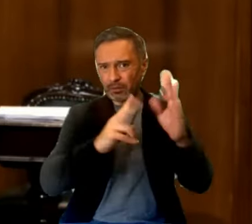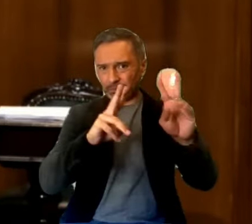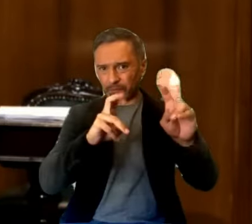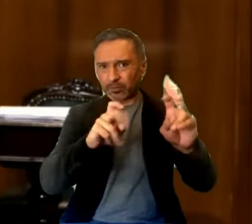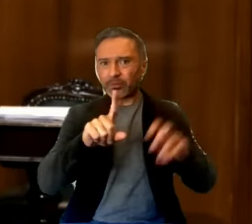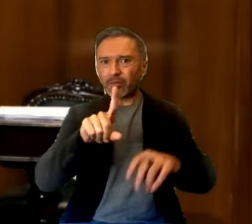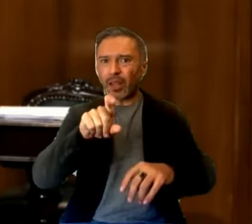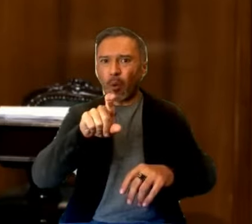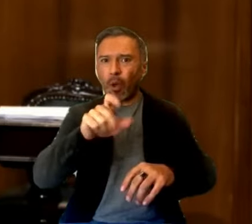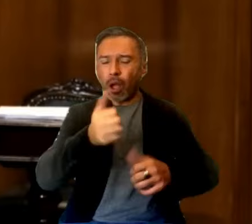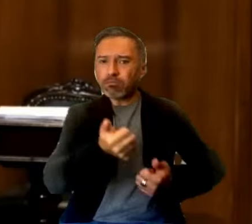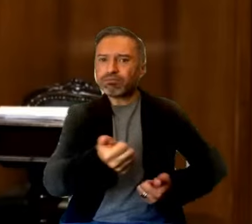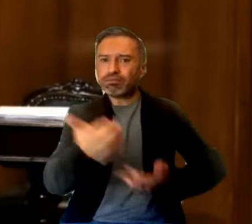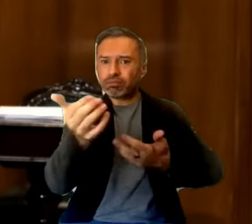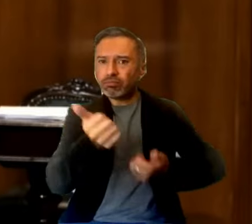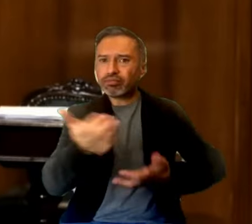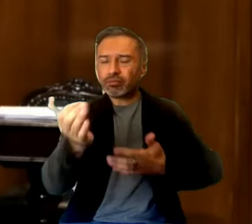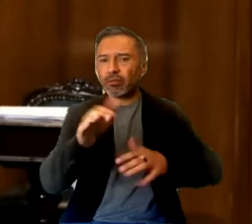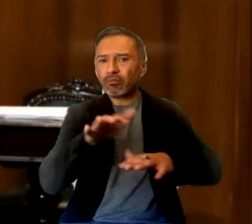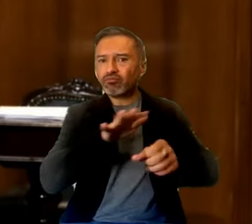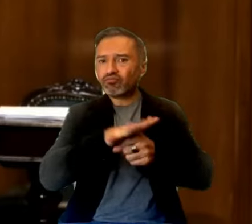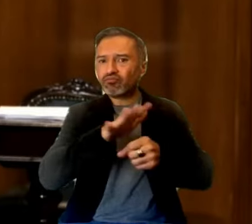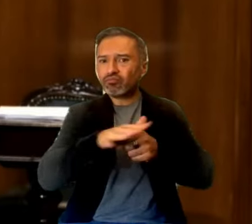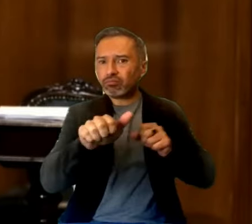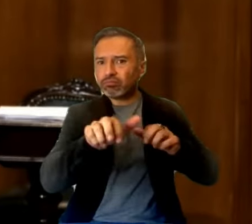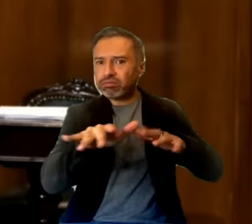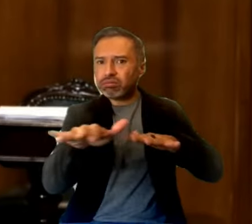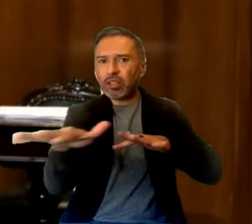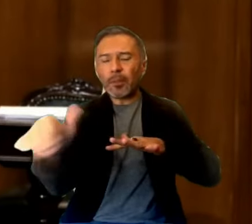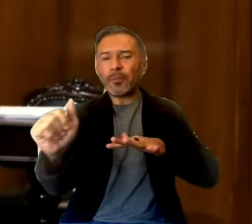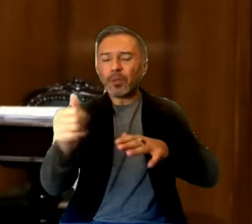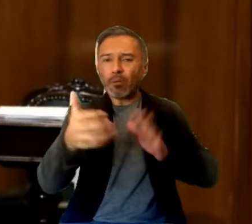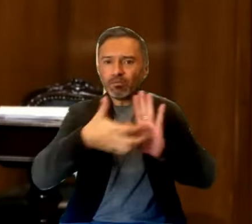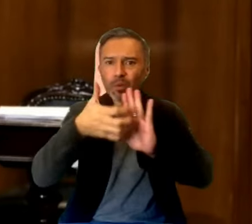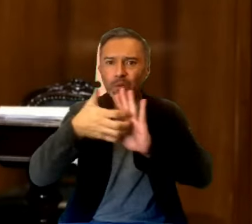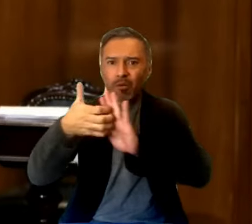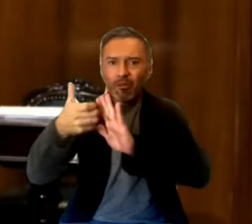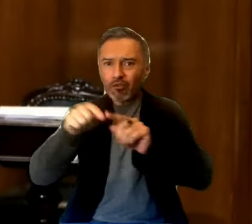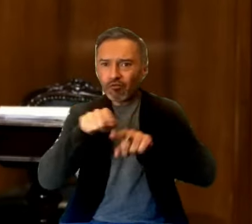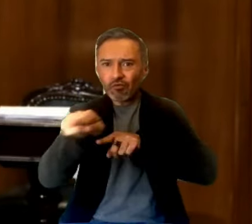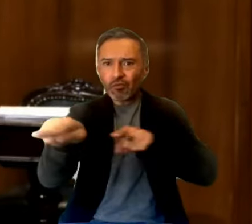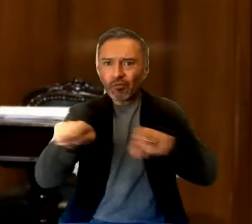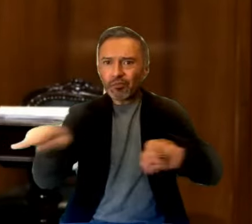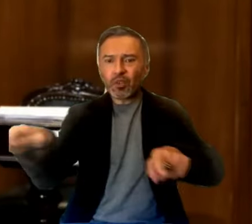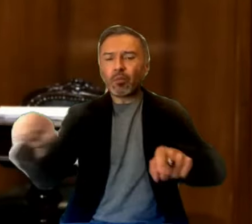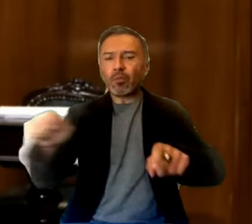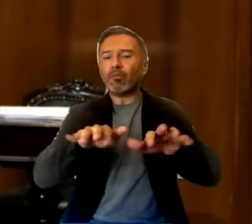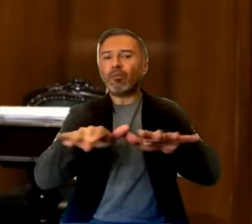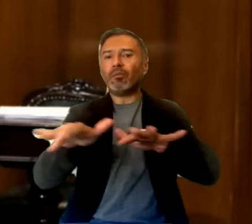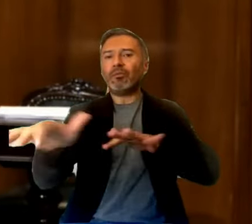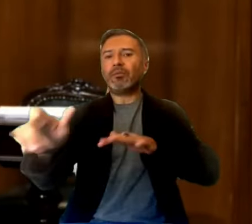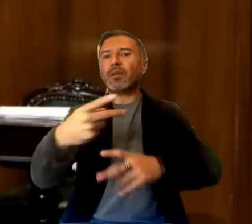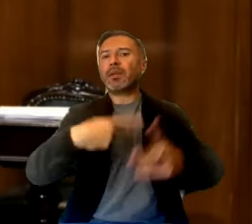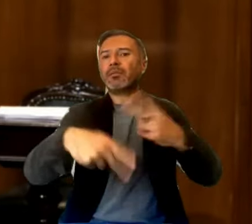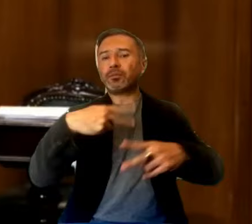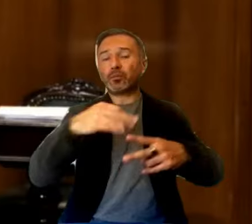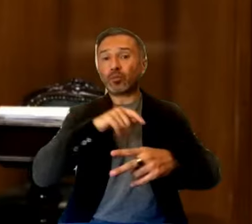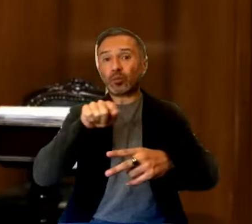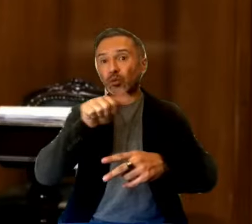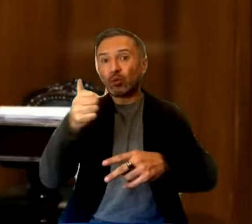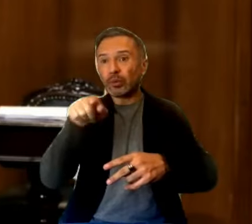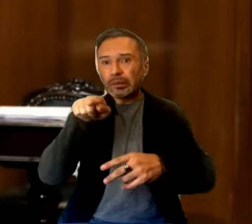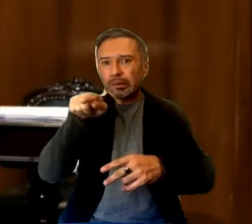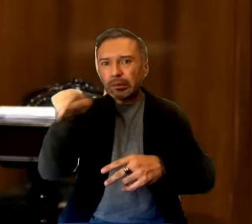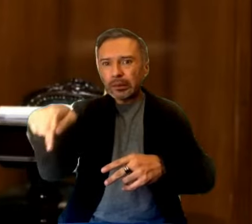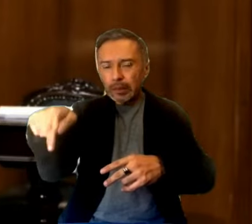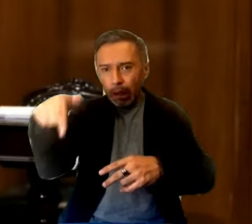la generación de infraestructura que permita garantizar fuentes de abastecimiento, perforación de nuevos pozos